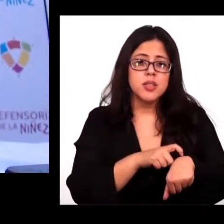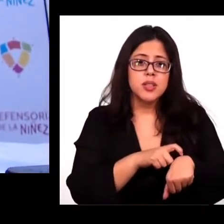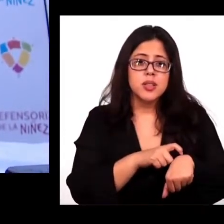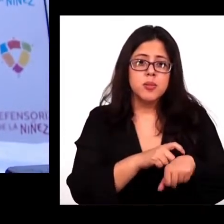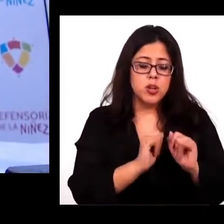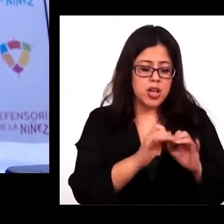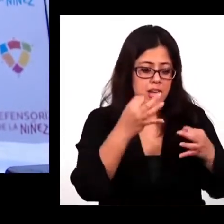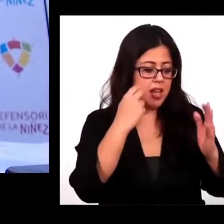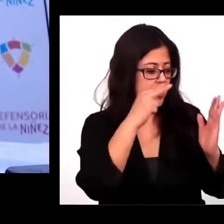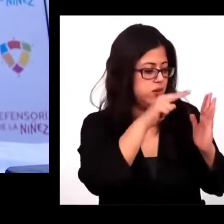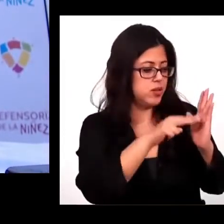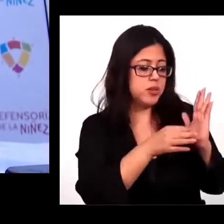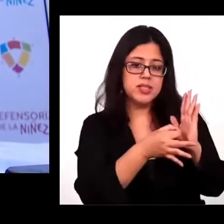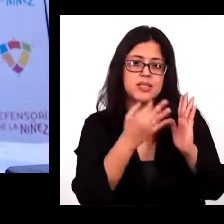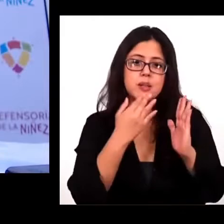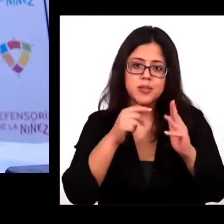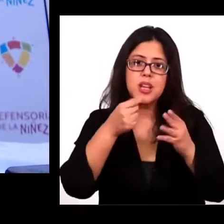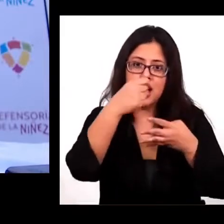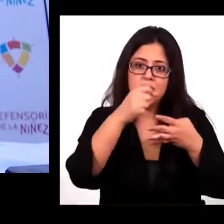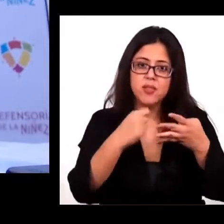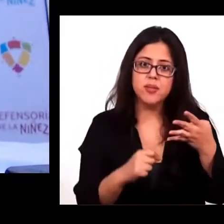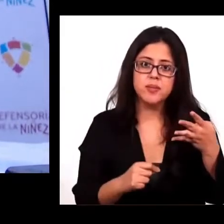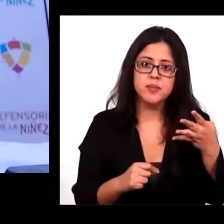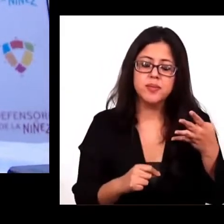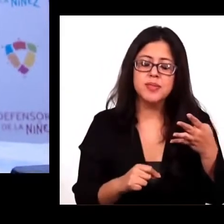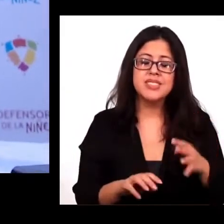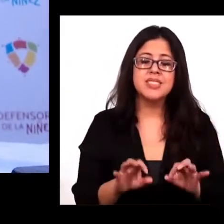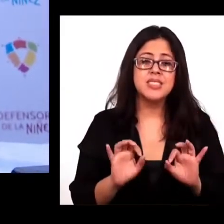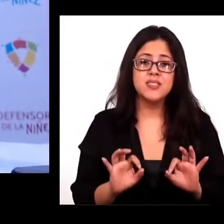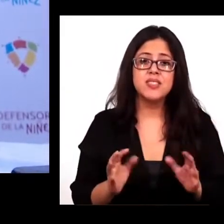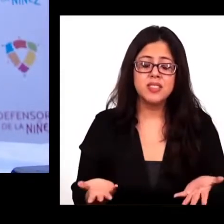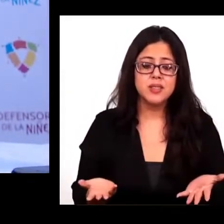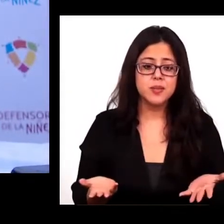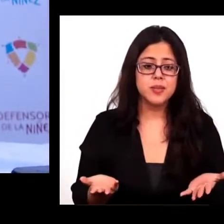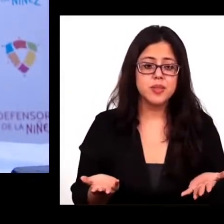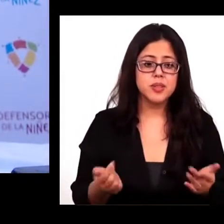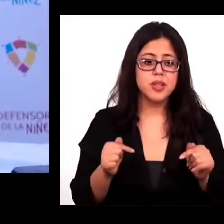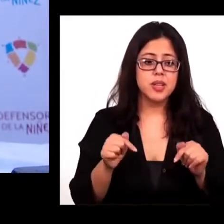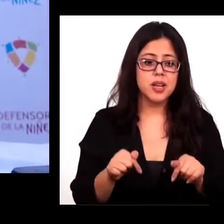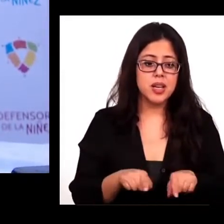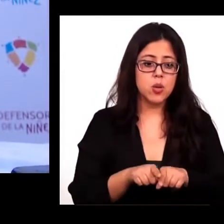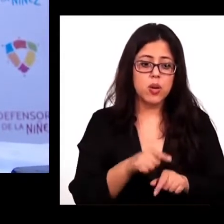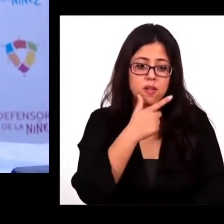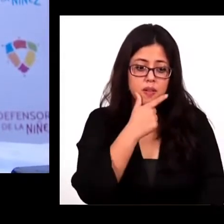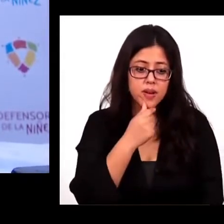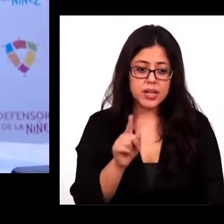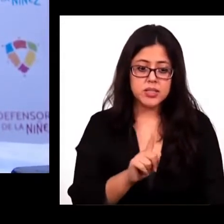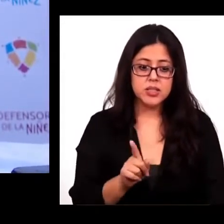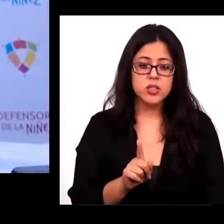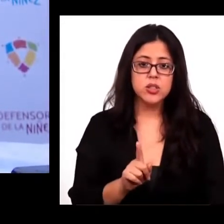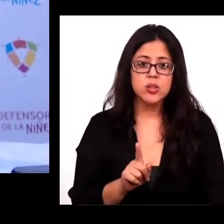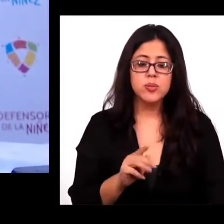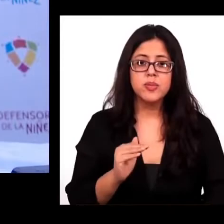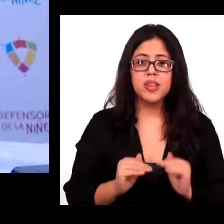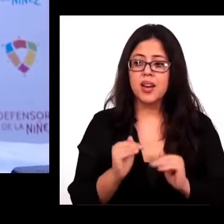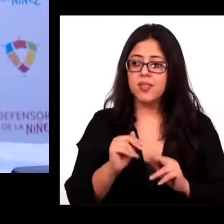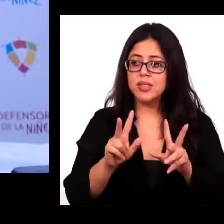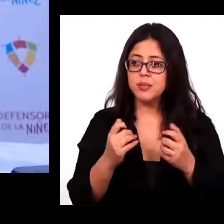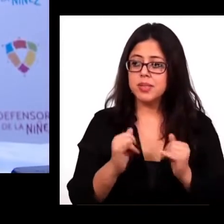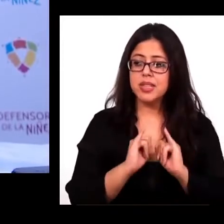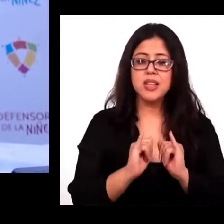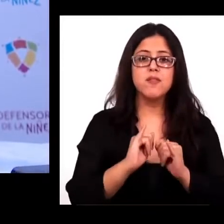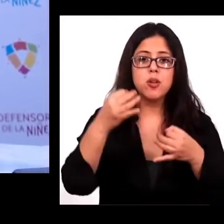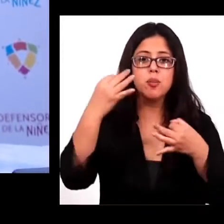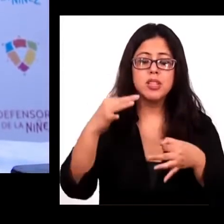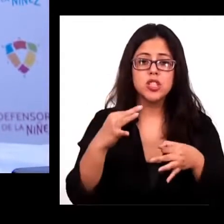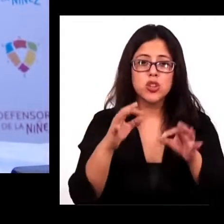informe y que es el que ha sido analizado. Efectivamente, no ha sido tampoco tan fácil muchas veces la obtención de la información en